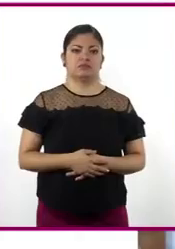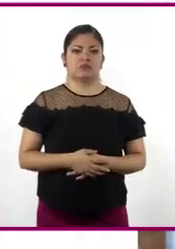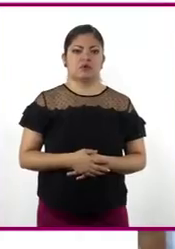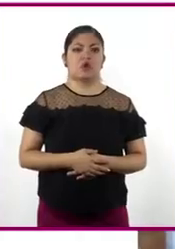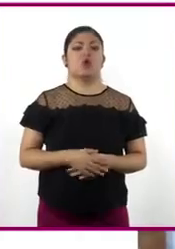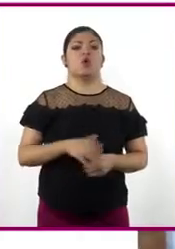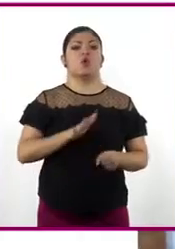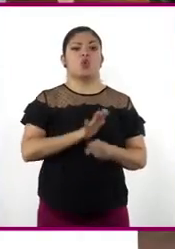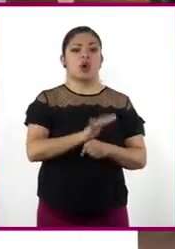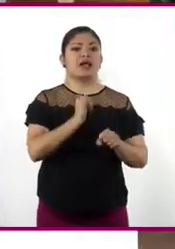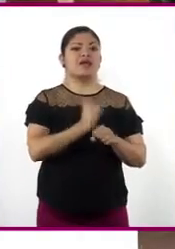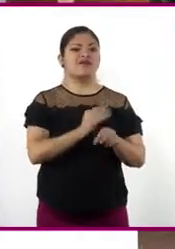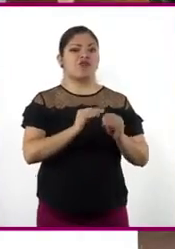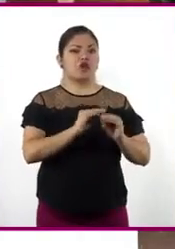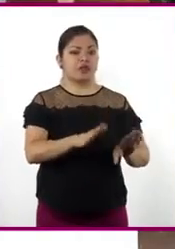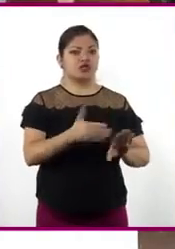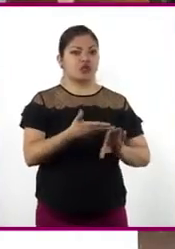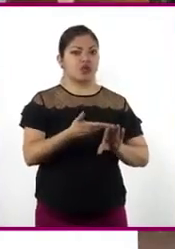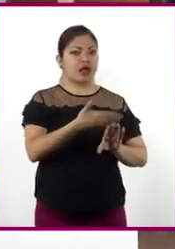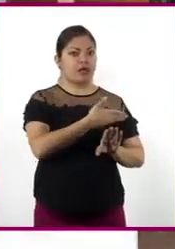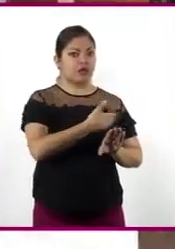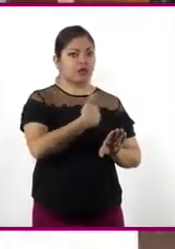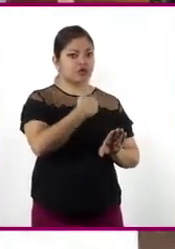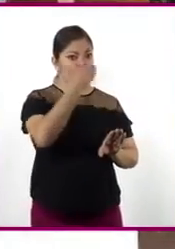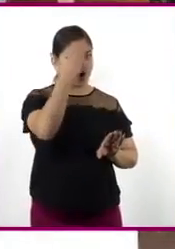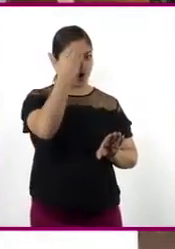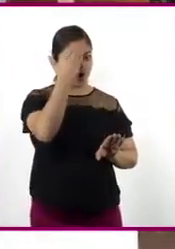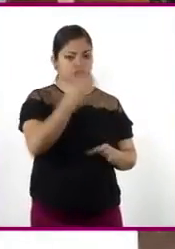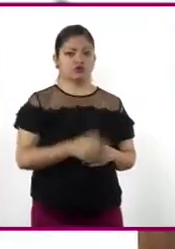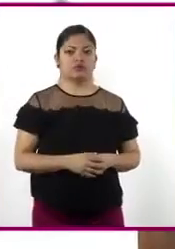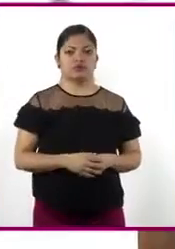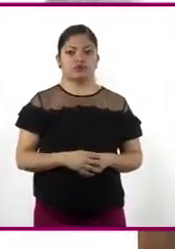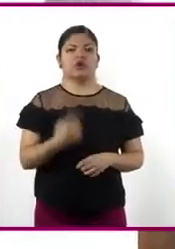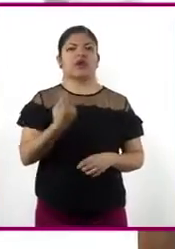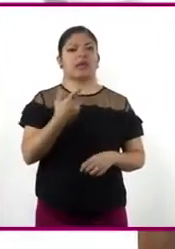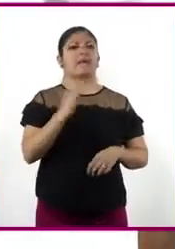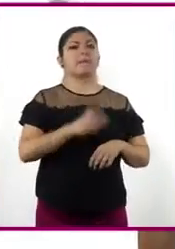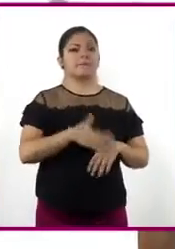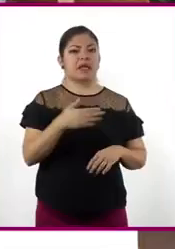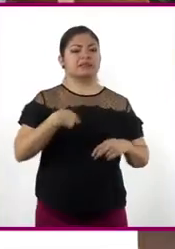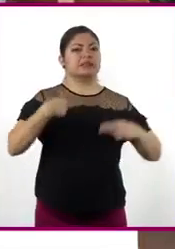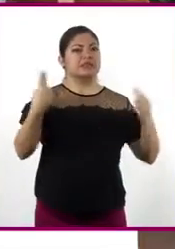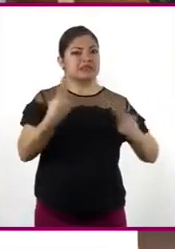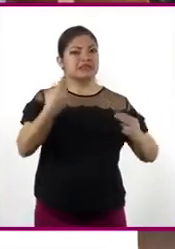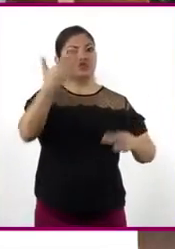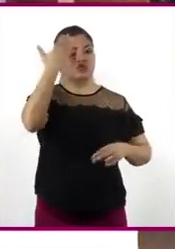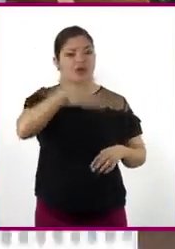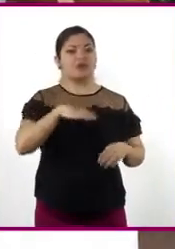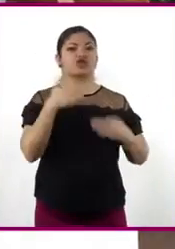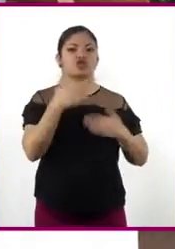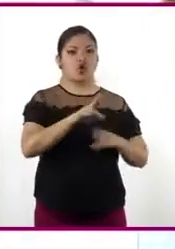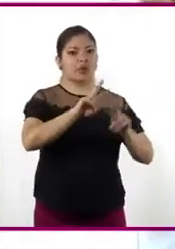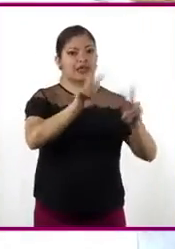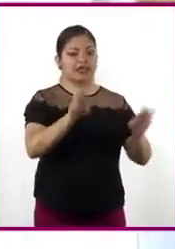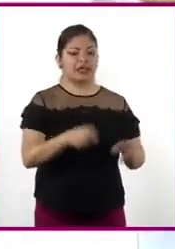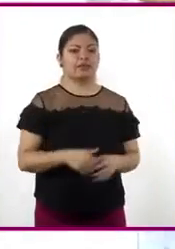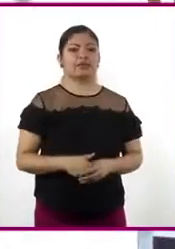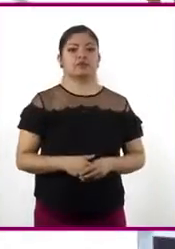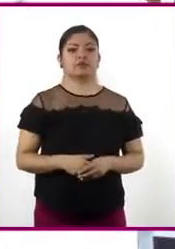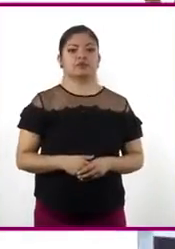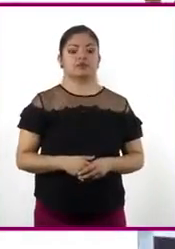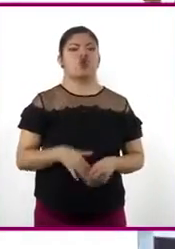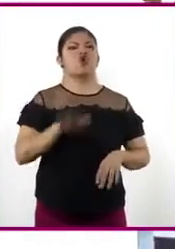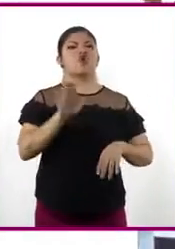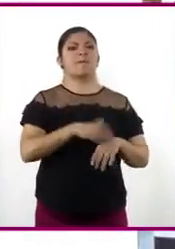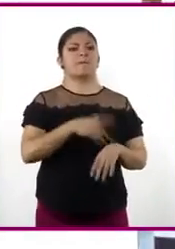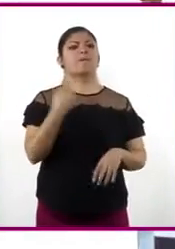¿Qué información previa conozco? ¿Qué más deseo o necesito saber del tema? ¿Por qué